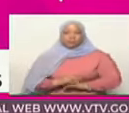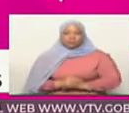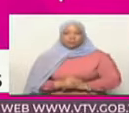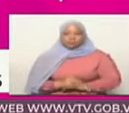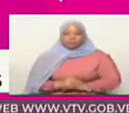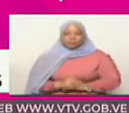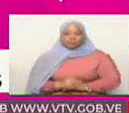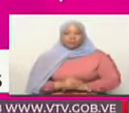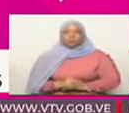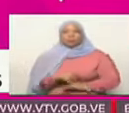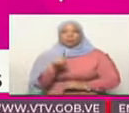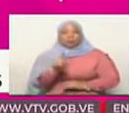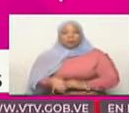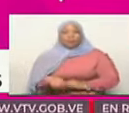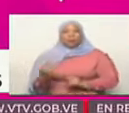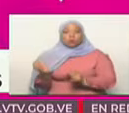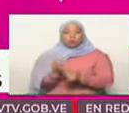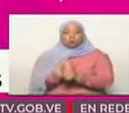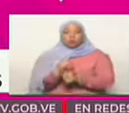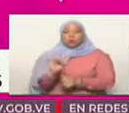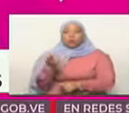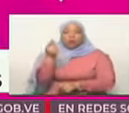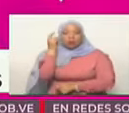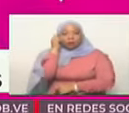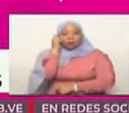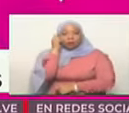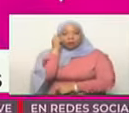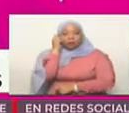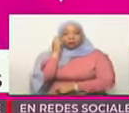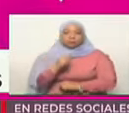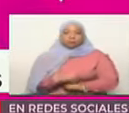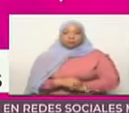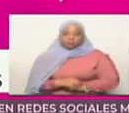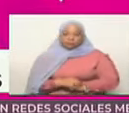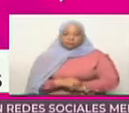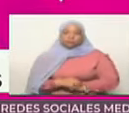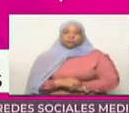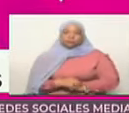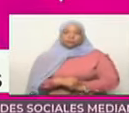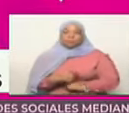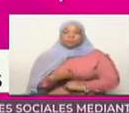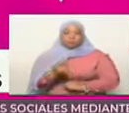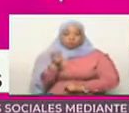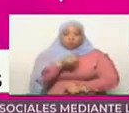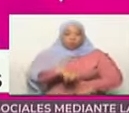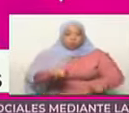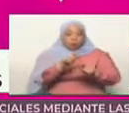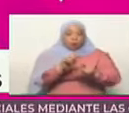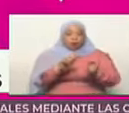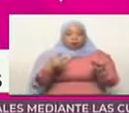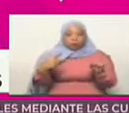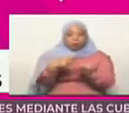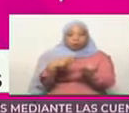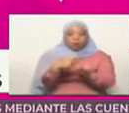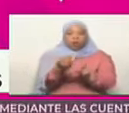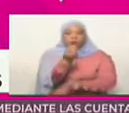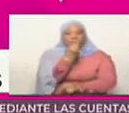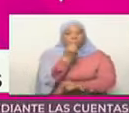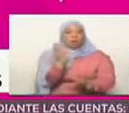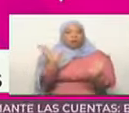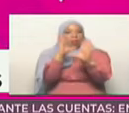Y además encontramos desde el primer día, donde llegamos al hotel, donde fuimos a comer en la